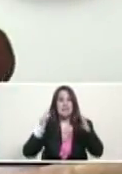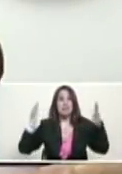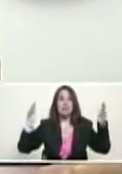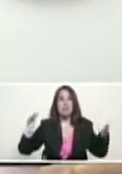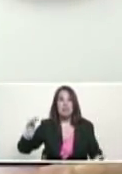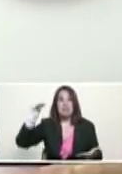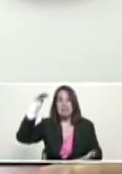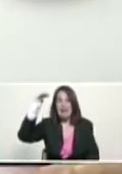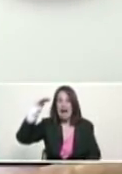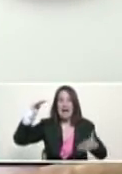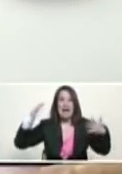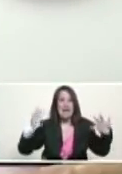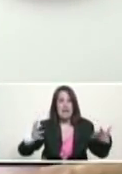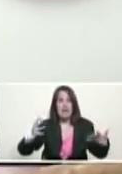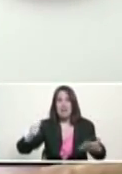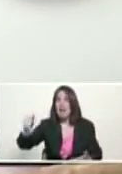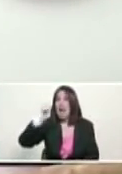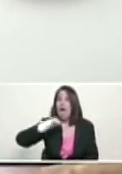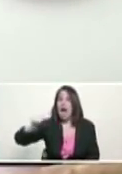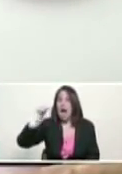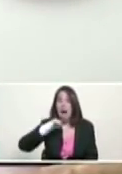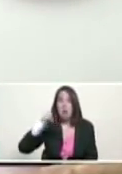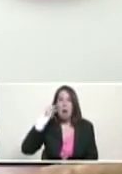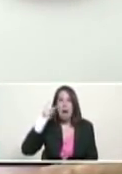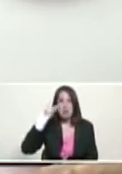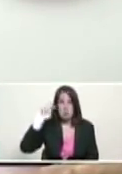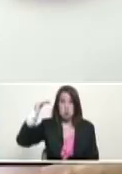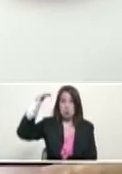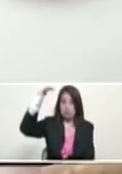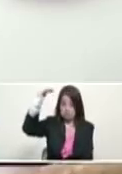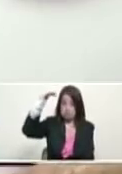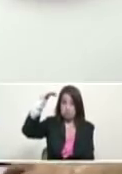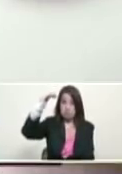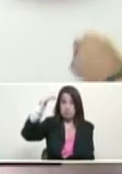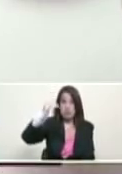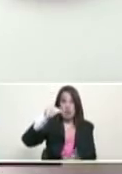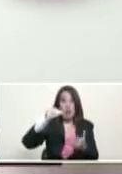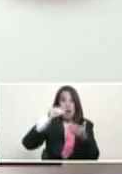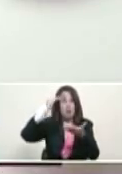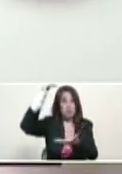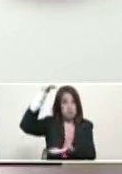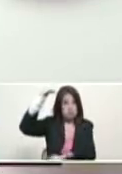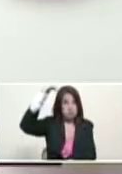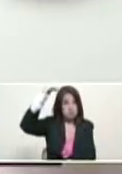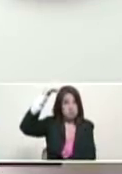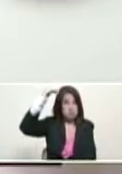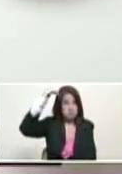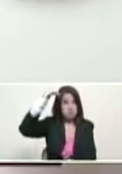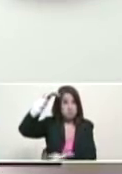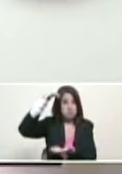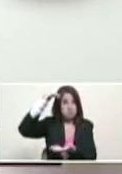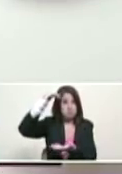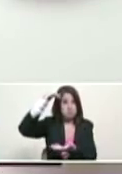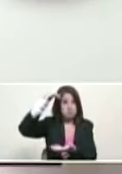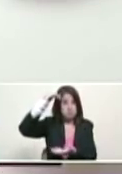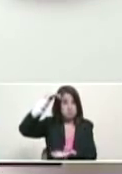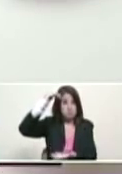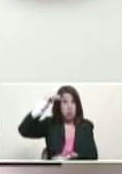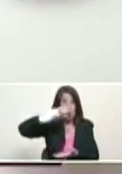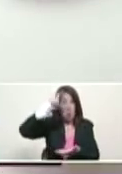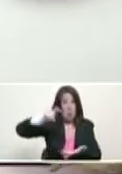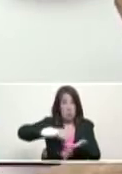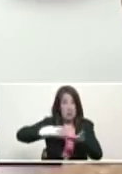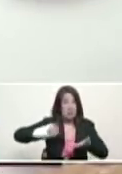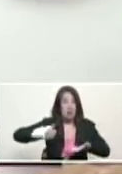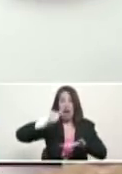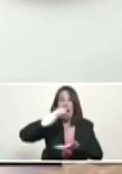grande, cómodo, de reserva de agua permanente para cada hogar, el tanque azul. Y